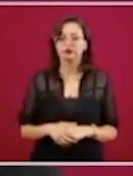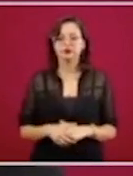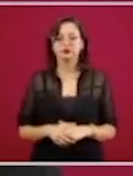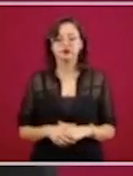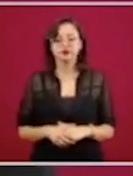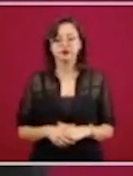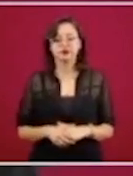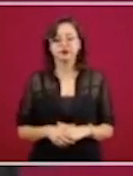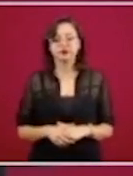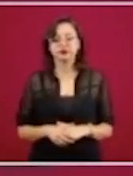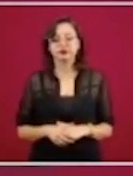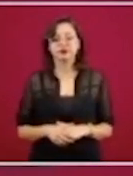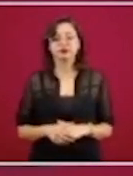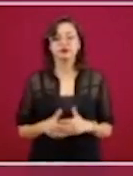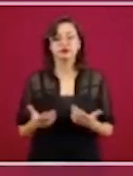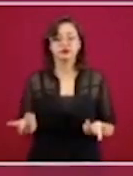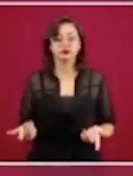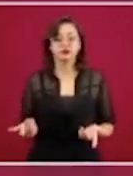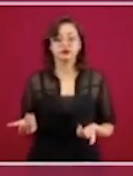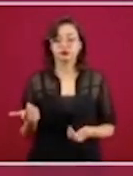y que se utilice